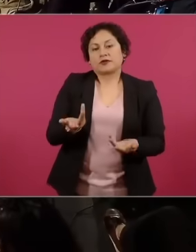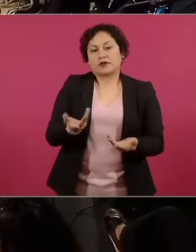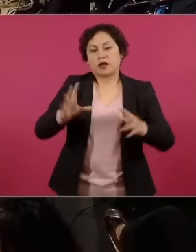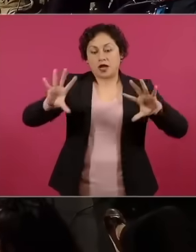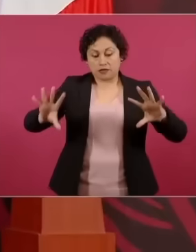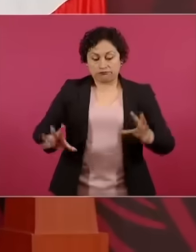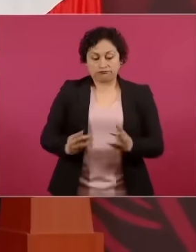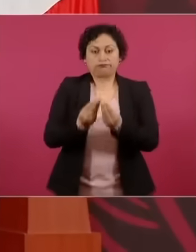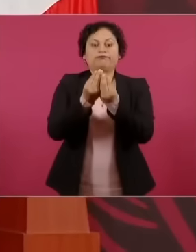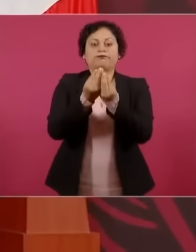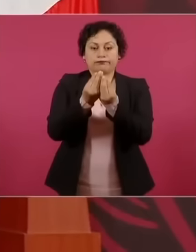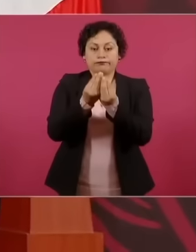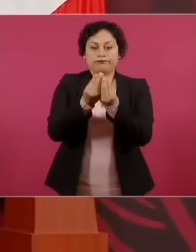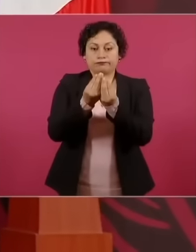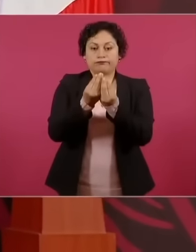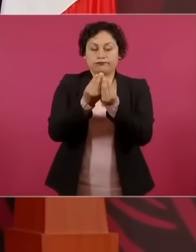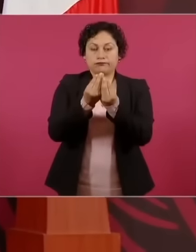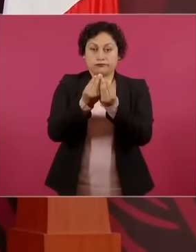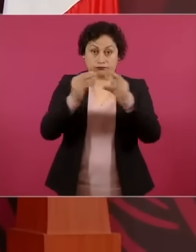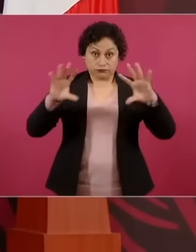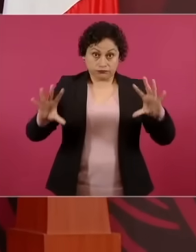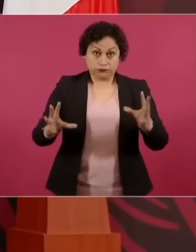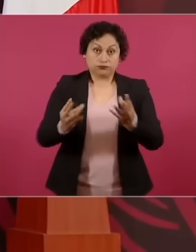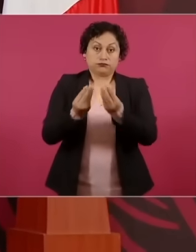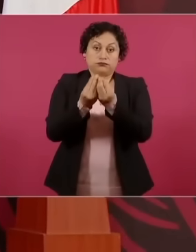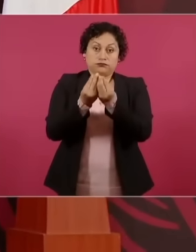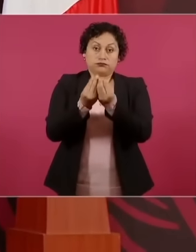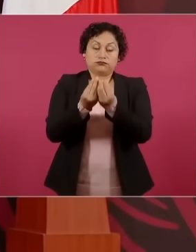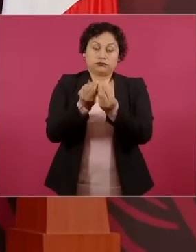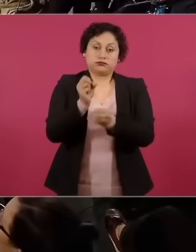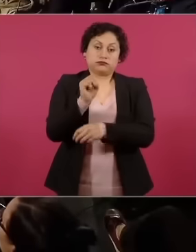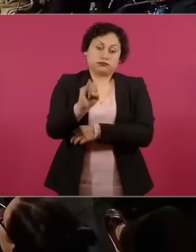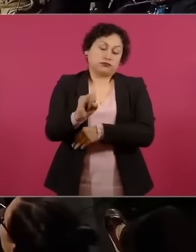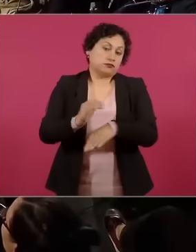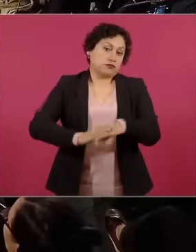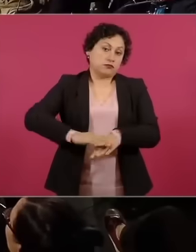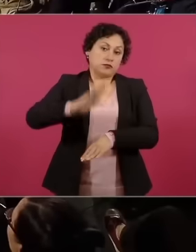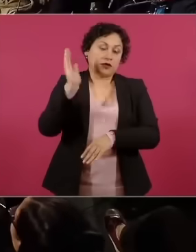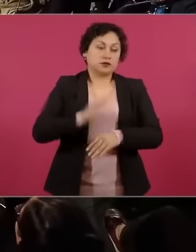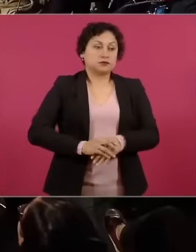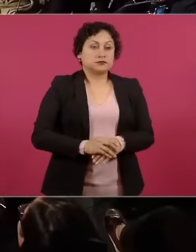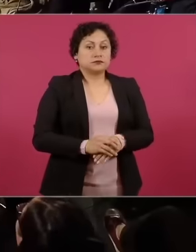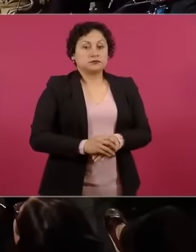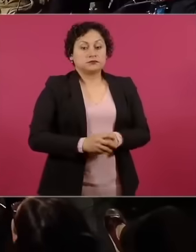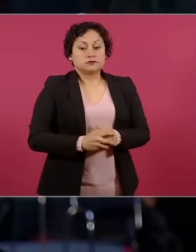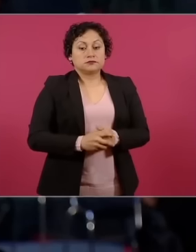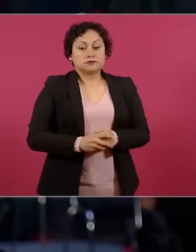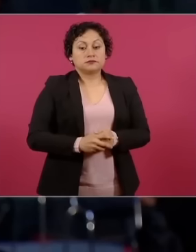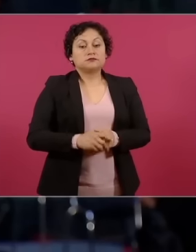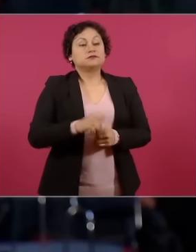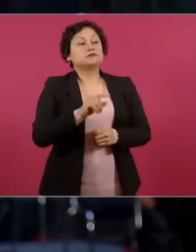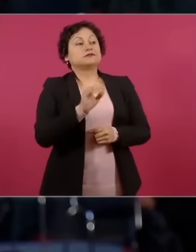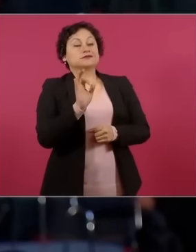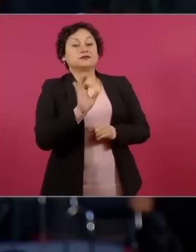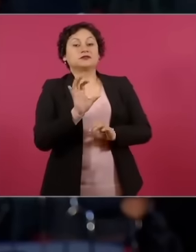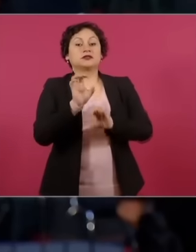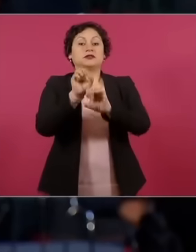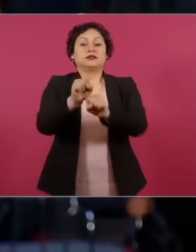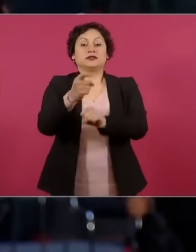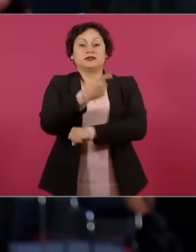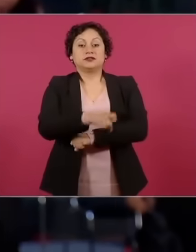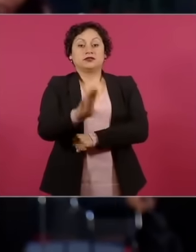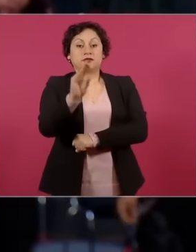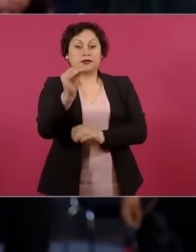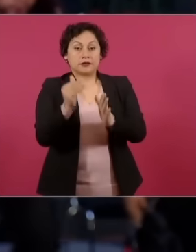cifras, ¿sí? Es el de más muertos, pues sí. Y pudieran llegar casi a 190 mil, presidente, cuando usted termine su sexenio.